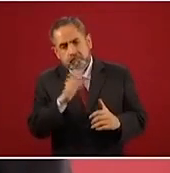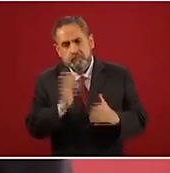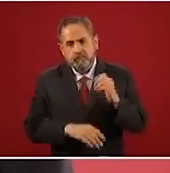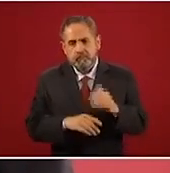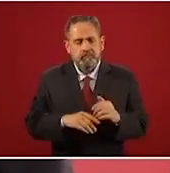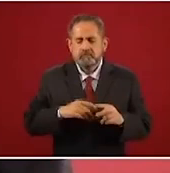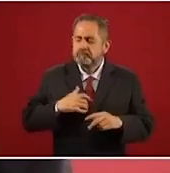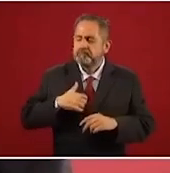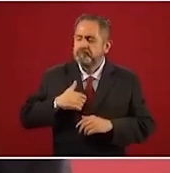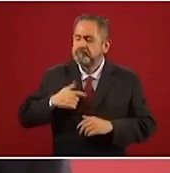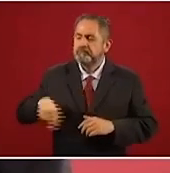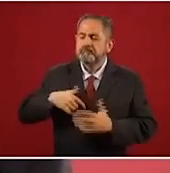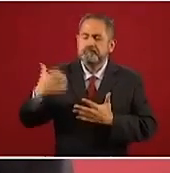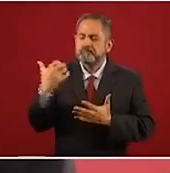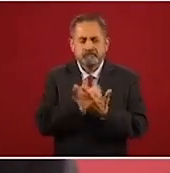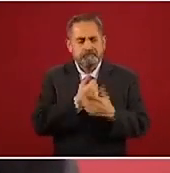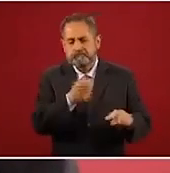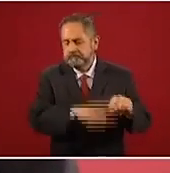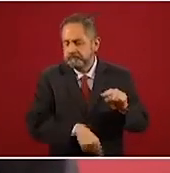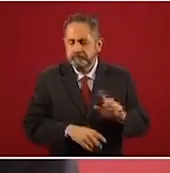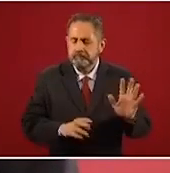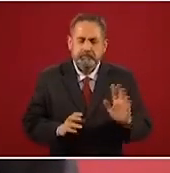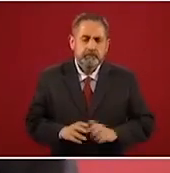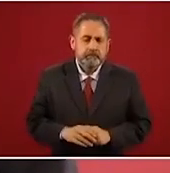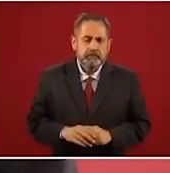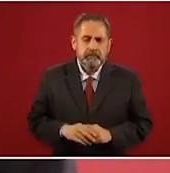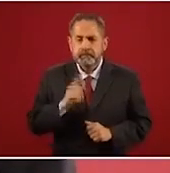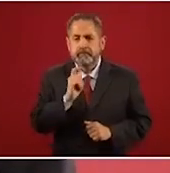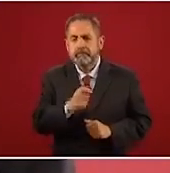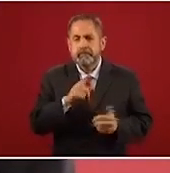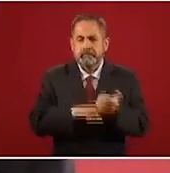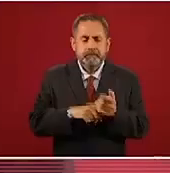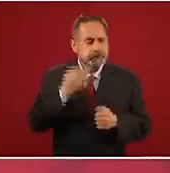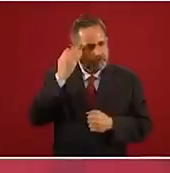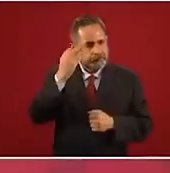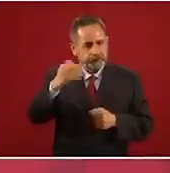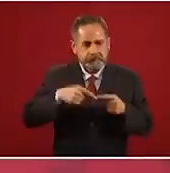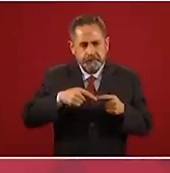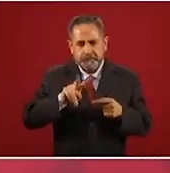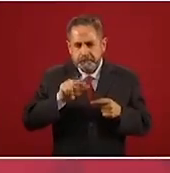vamos a ganar. O sea, es un asunto nada más de tiempo.